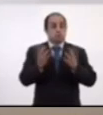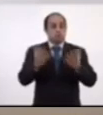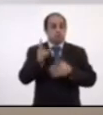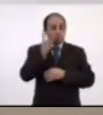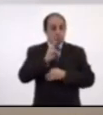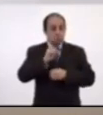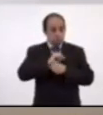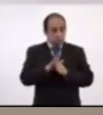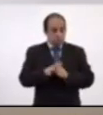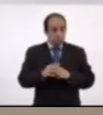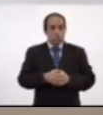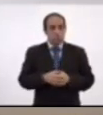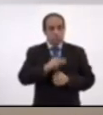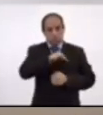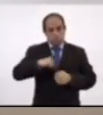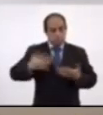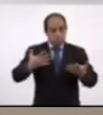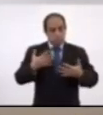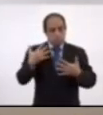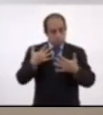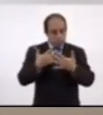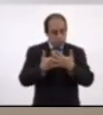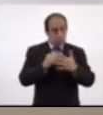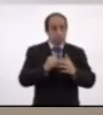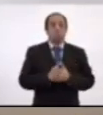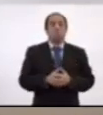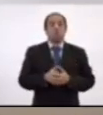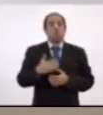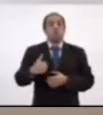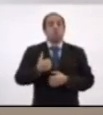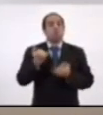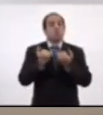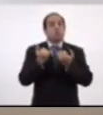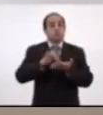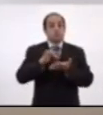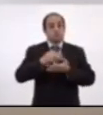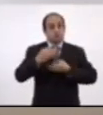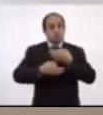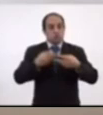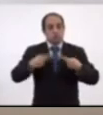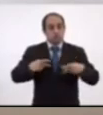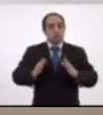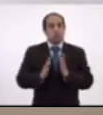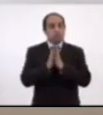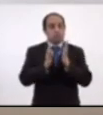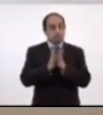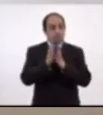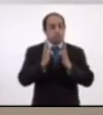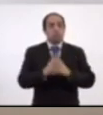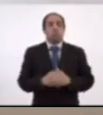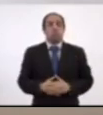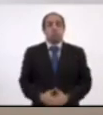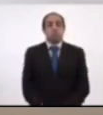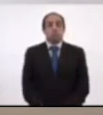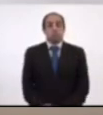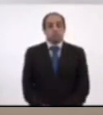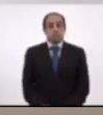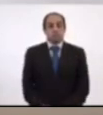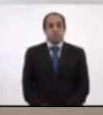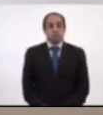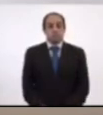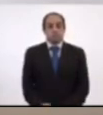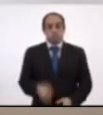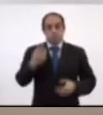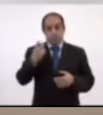COVID como las venimos haciendo hasta ahora. Aprovecho igual para agradecer a todos aquellos que participaron en